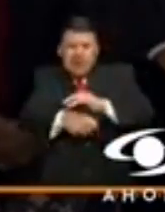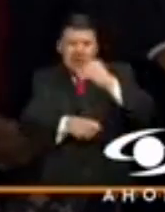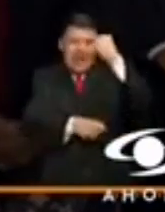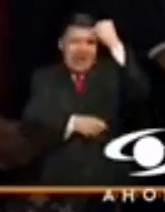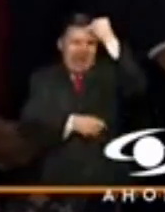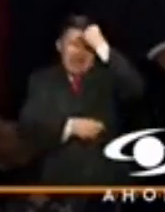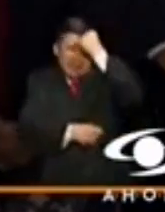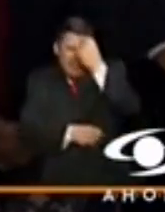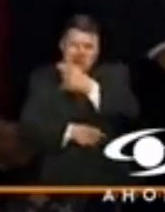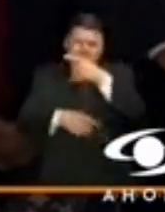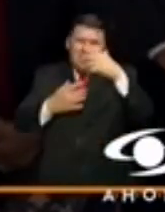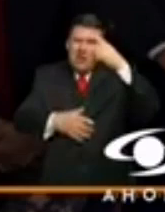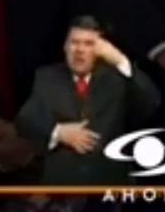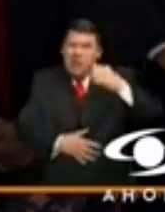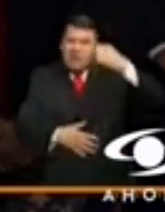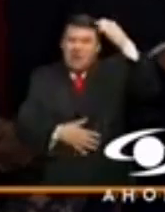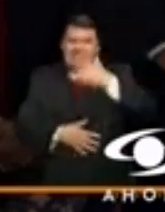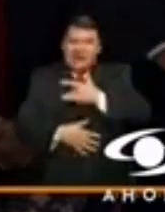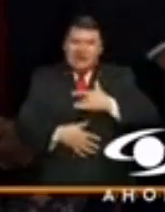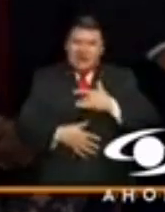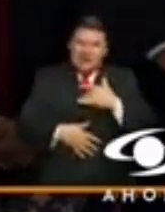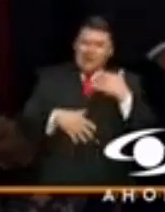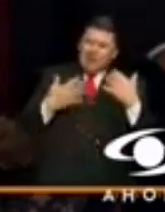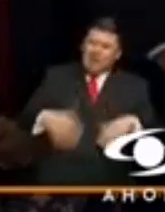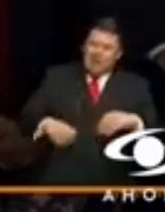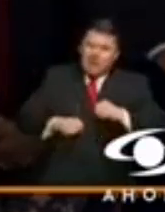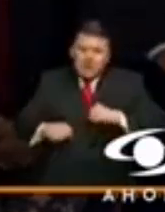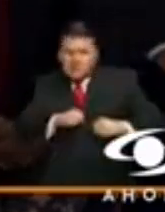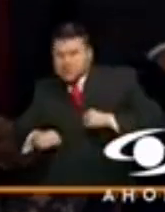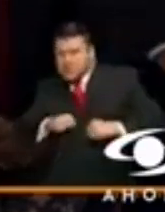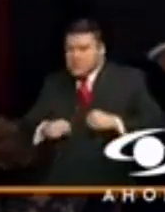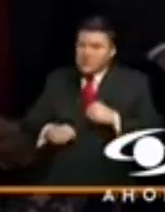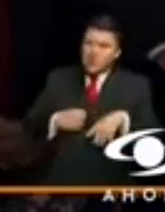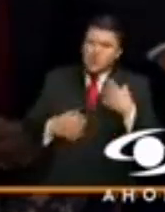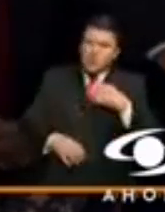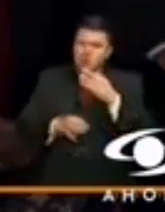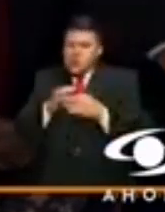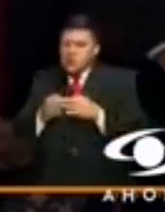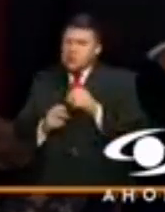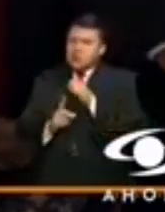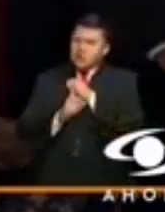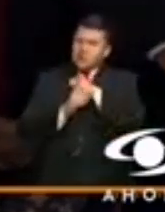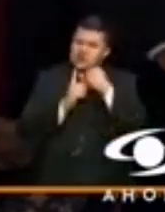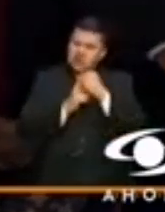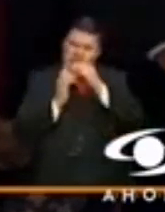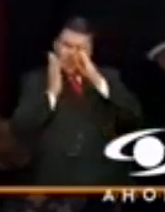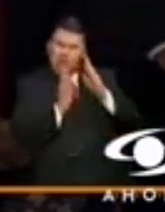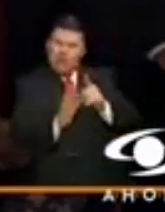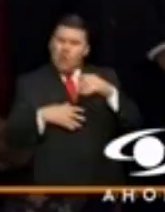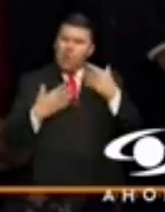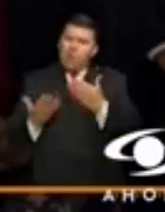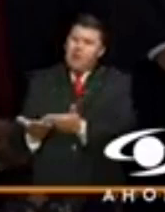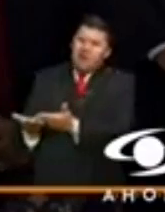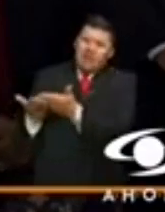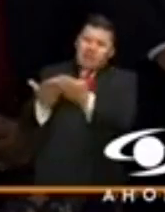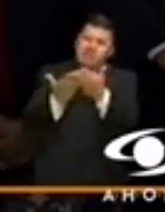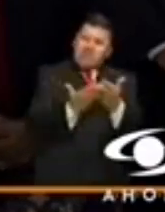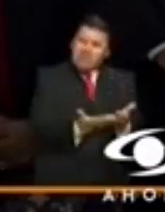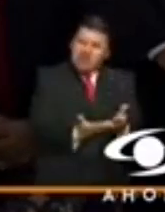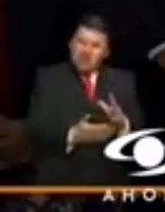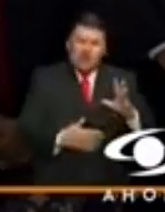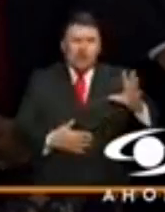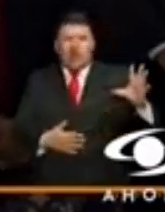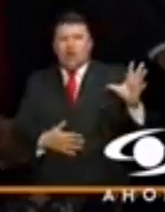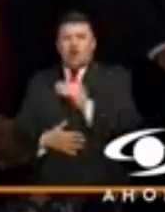enfermeras y de todos los profesionales de la salud que dan todo por nuestras sociedades y por brindarle